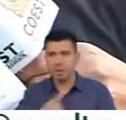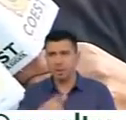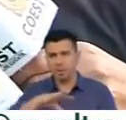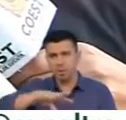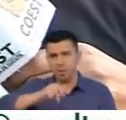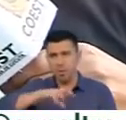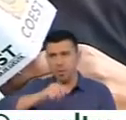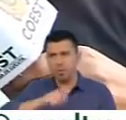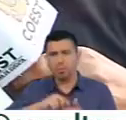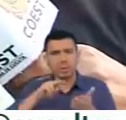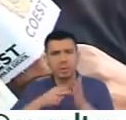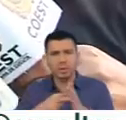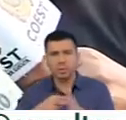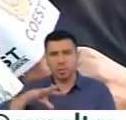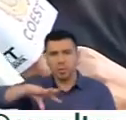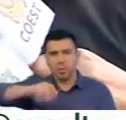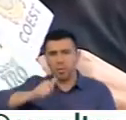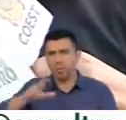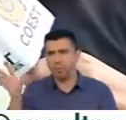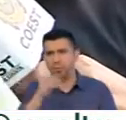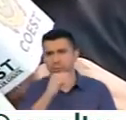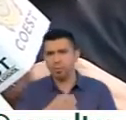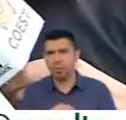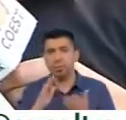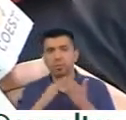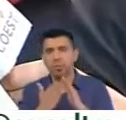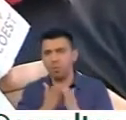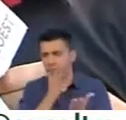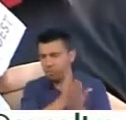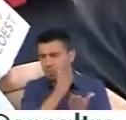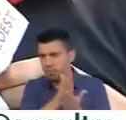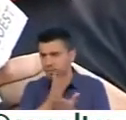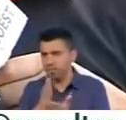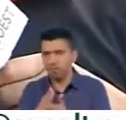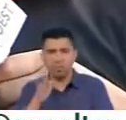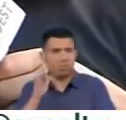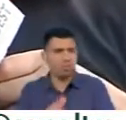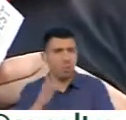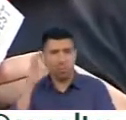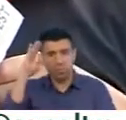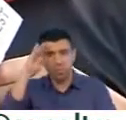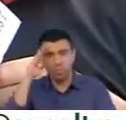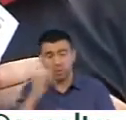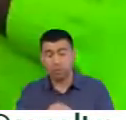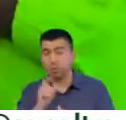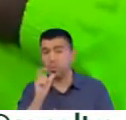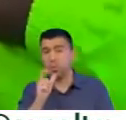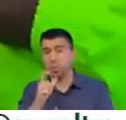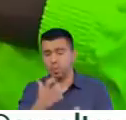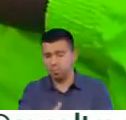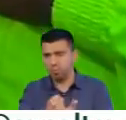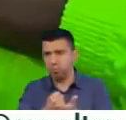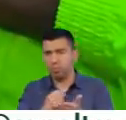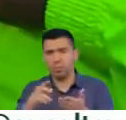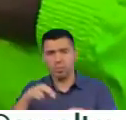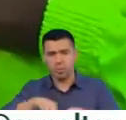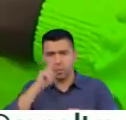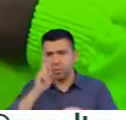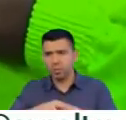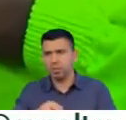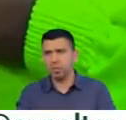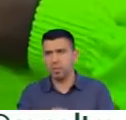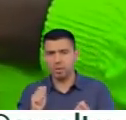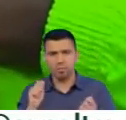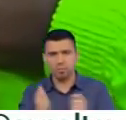hurto. Y seguiremos haciendo esto en todas las comunas hasta que nuevamente Cúcuta recobre la normalidad. Más de una docena de puntos de